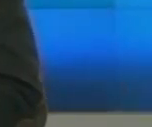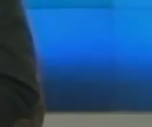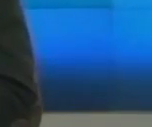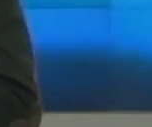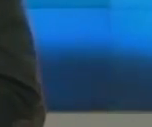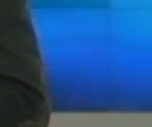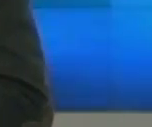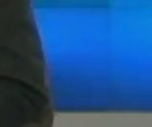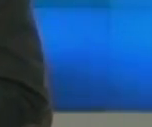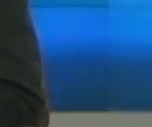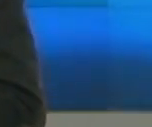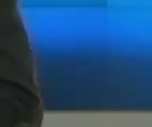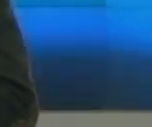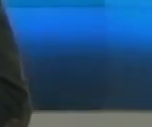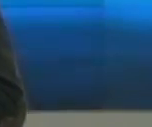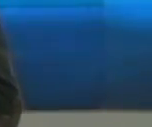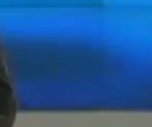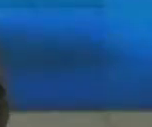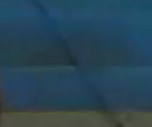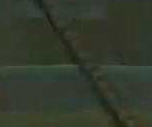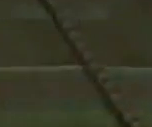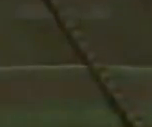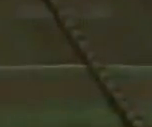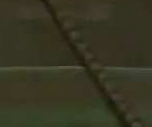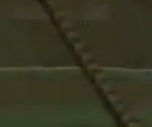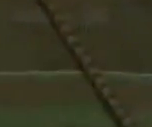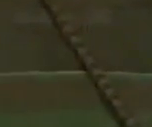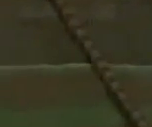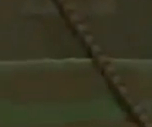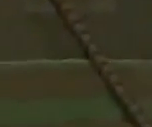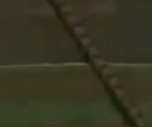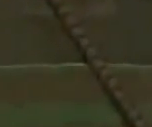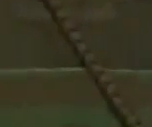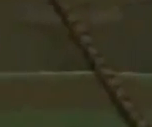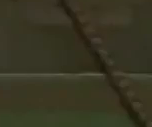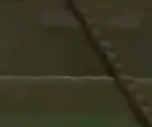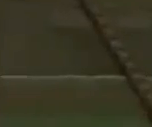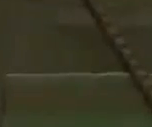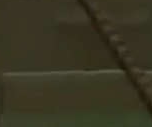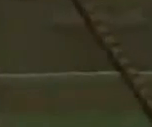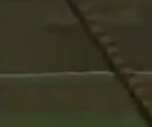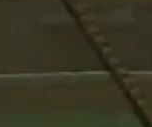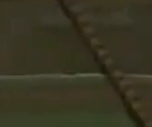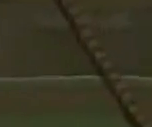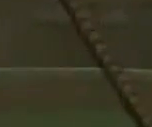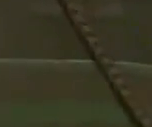antes, vamos a trasladarnos a Fuerte Tiune. Está María Jiménez. Adelante, María.